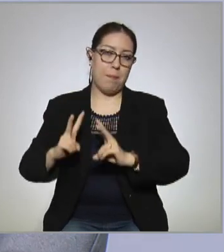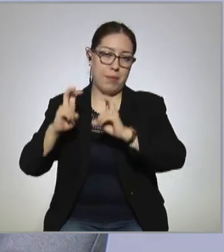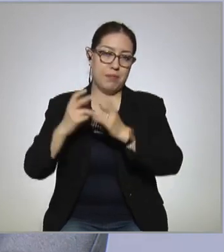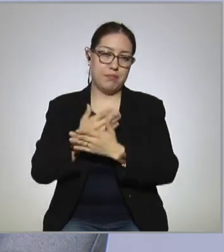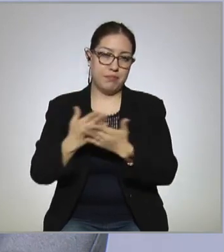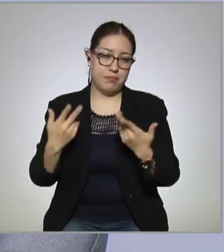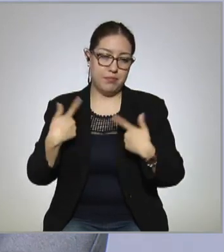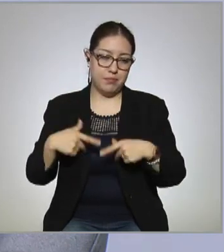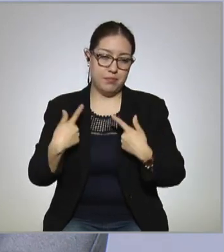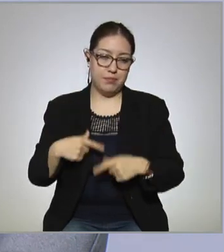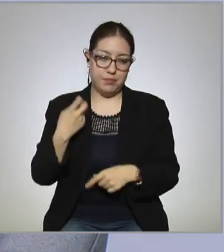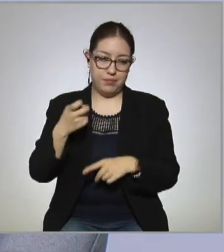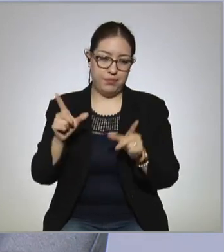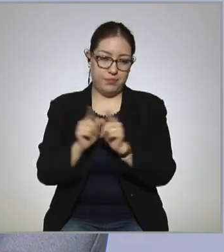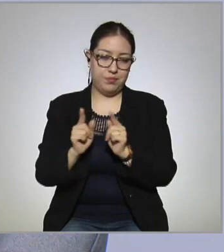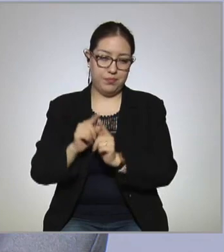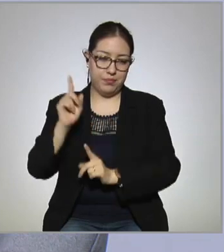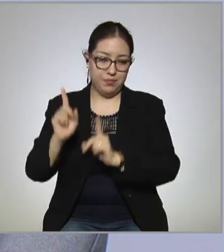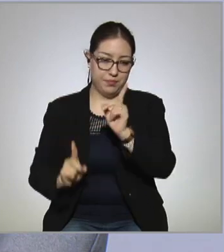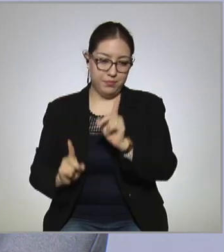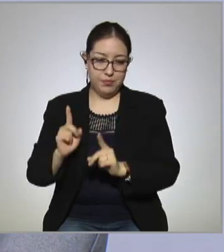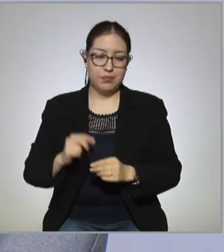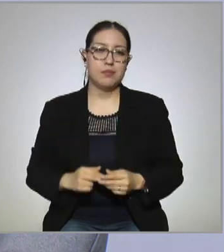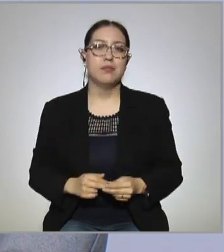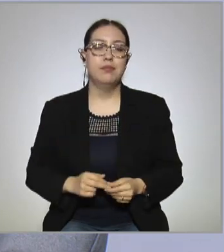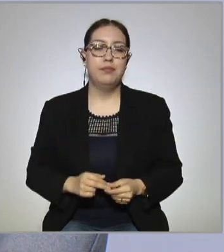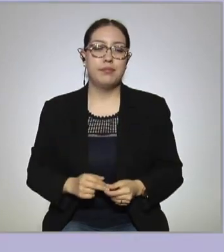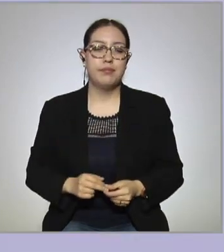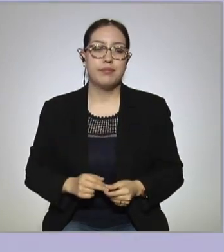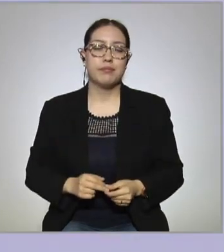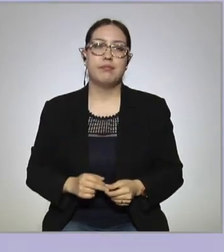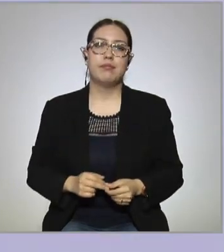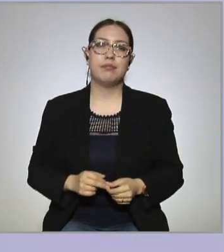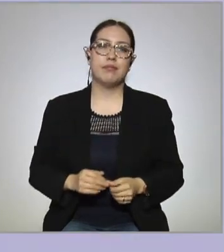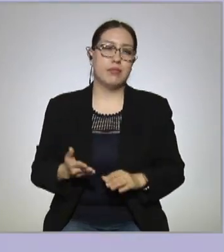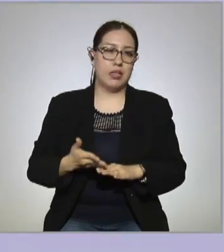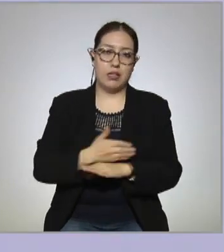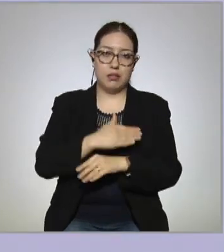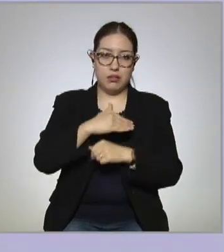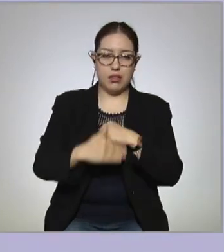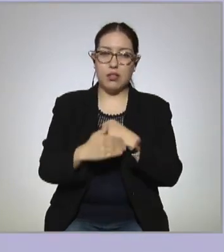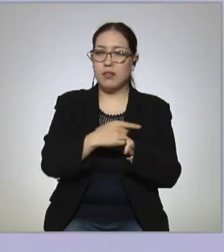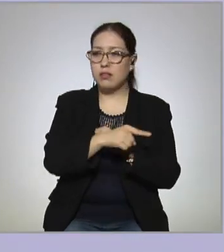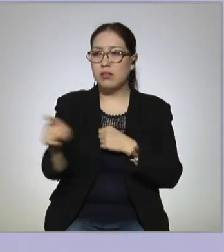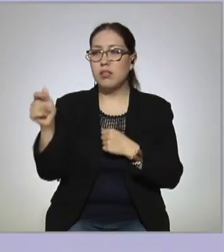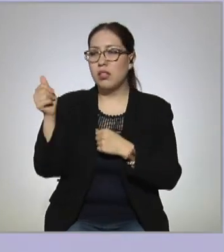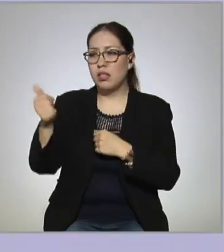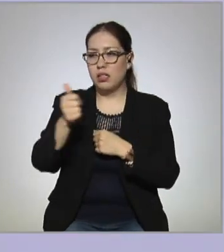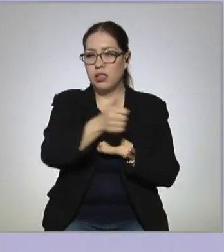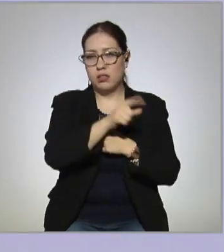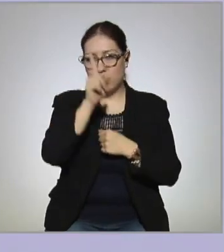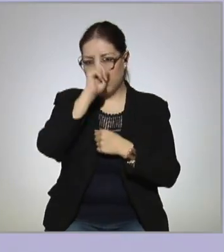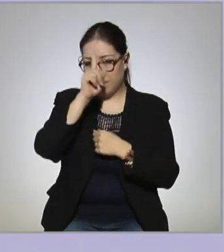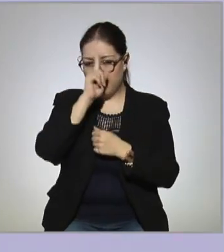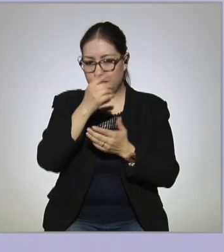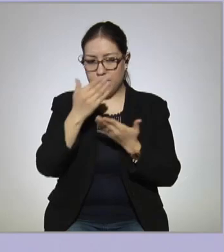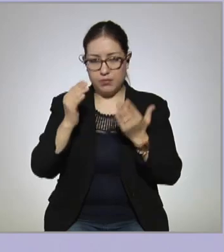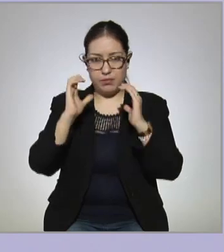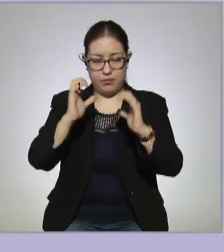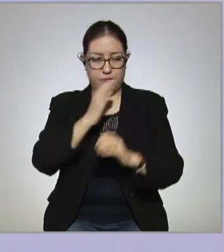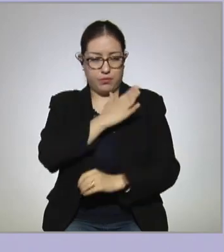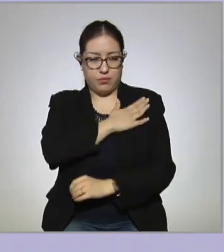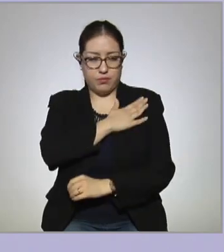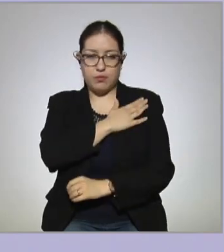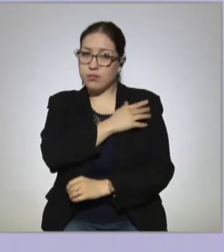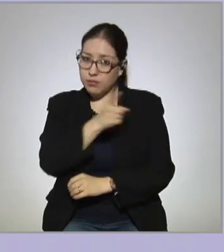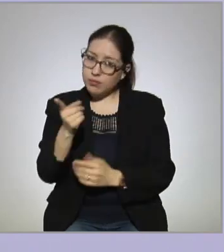especialistas. Estas fueron las dudas de la audiencia. Antes de irnos, doctores, cada uno de ustedes denos alguna recomendación para cuidar nuestro hombro. Vamos a hacer un